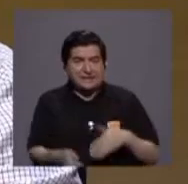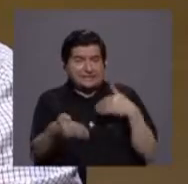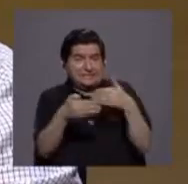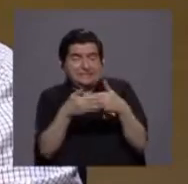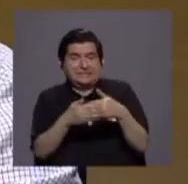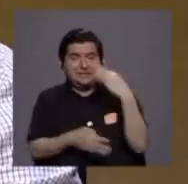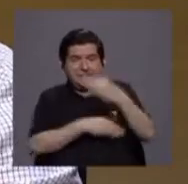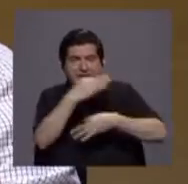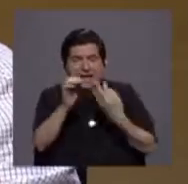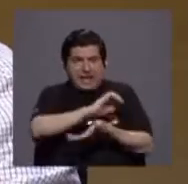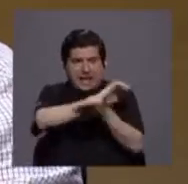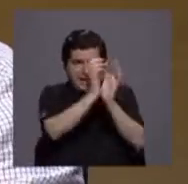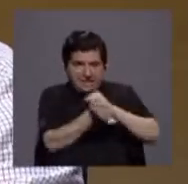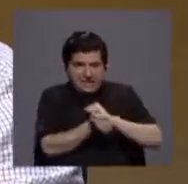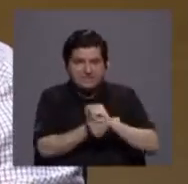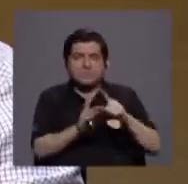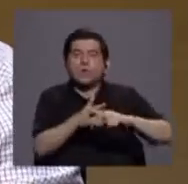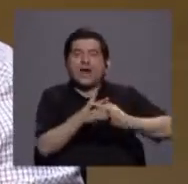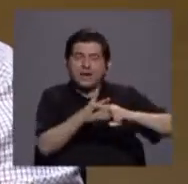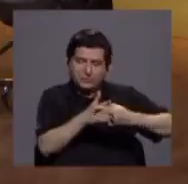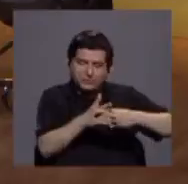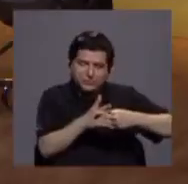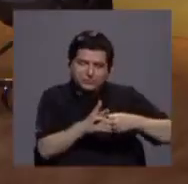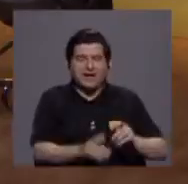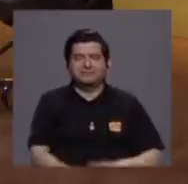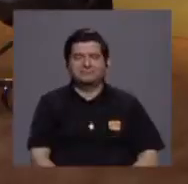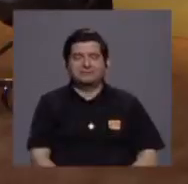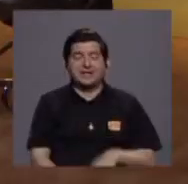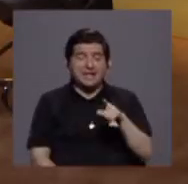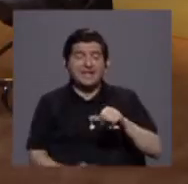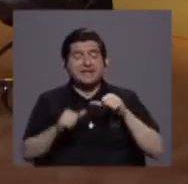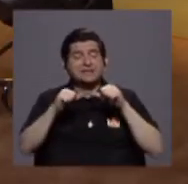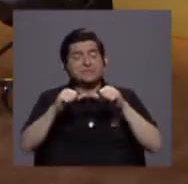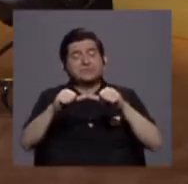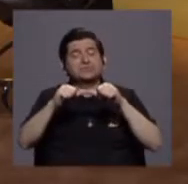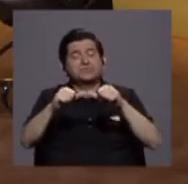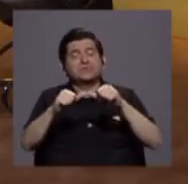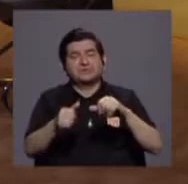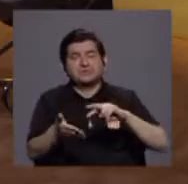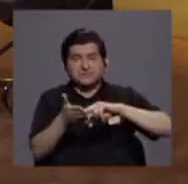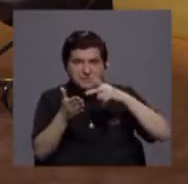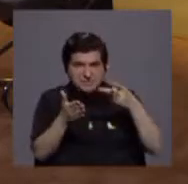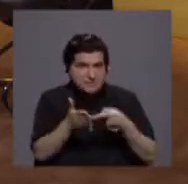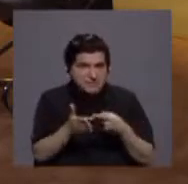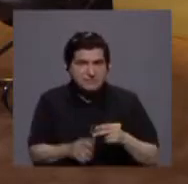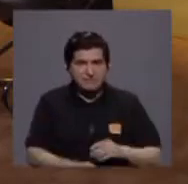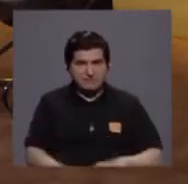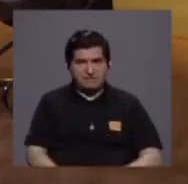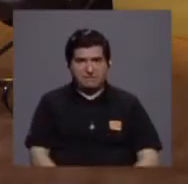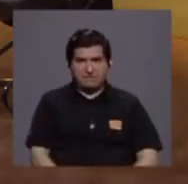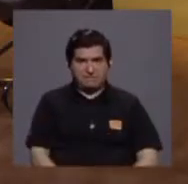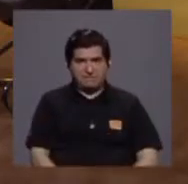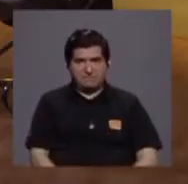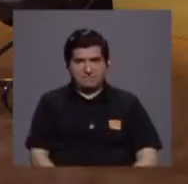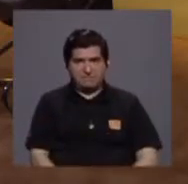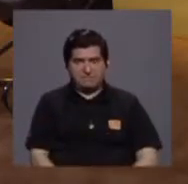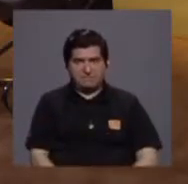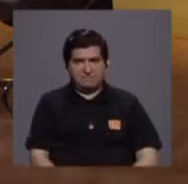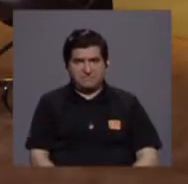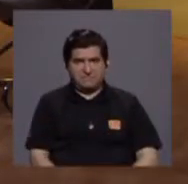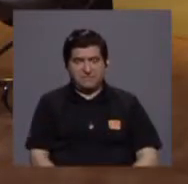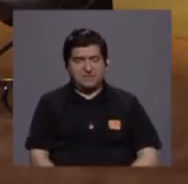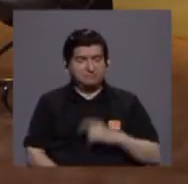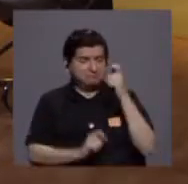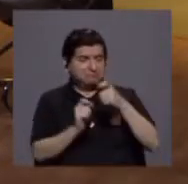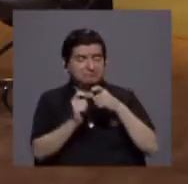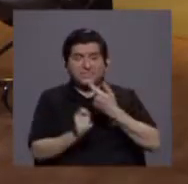tipo de cambio se encarga de hacer el ajuste. Y ese nadadito de perro se convierte en ¿cómo se llama?